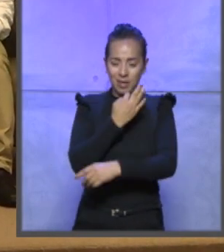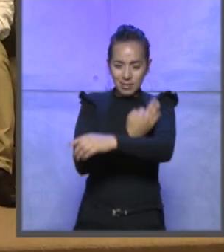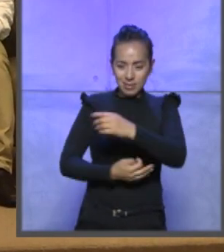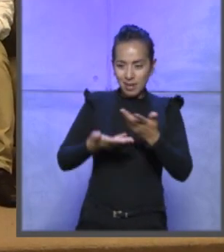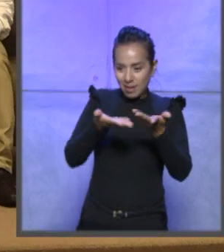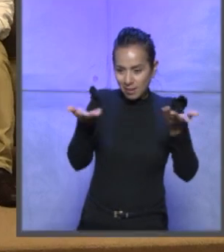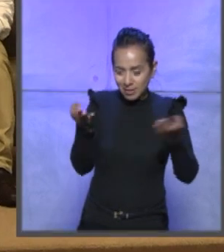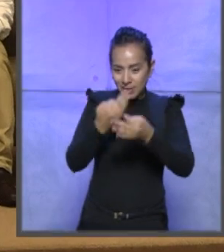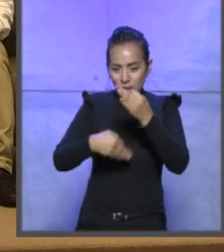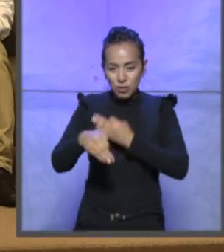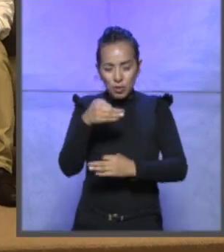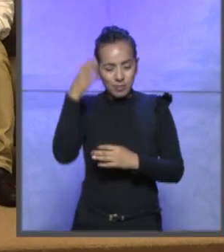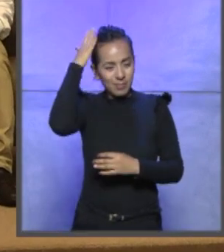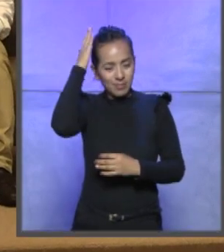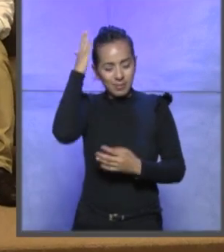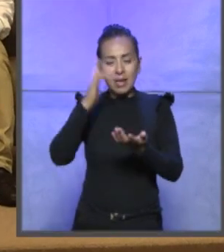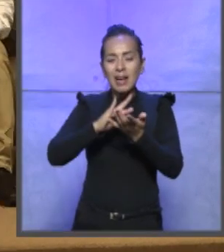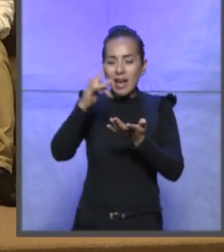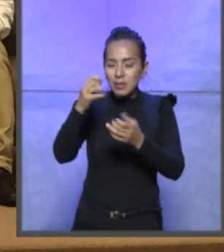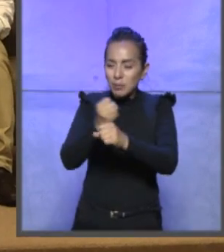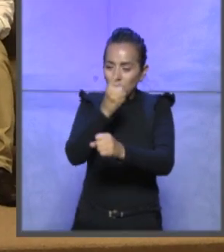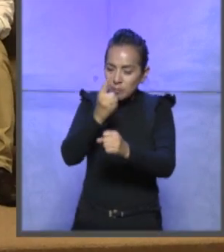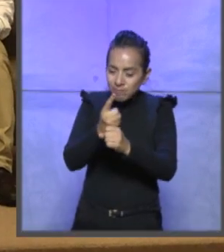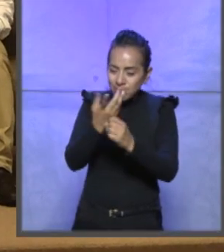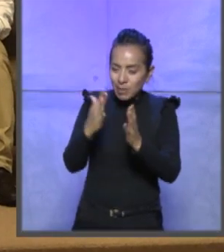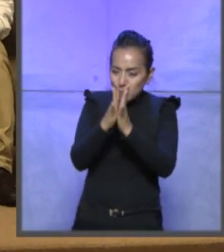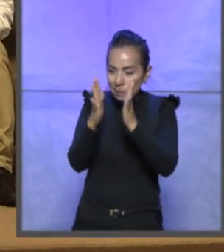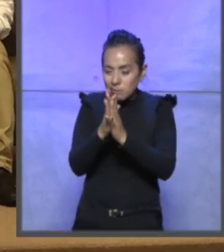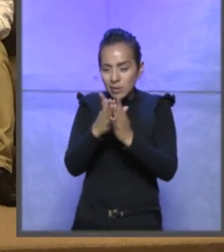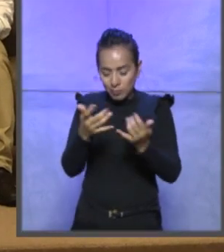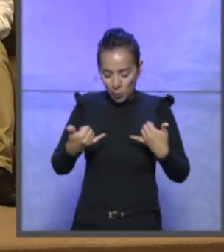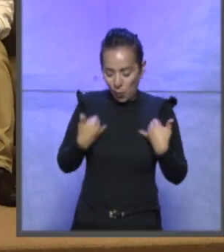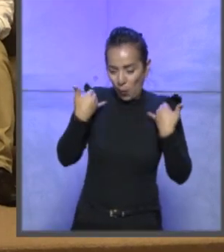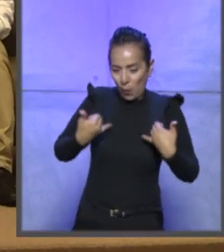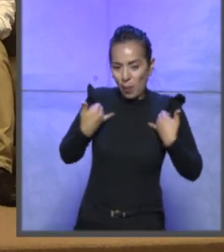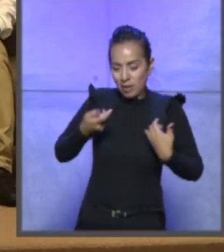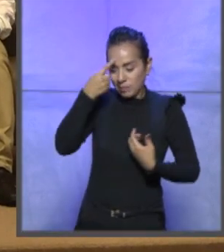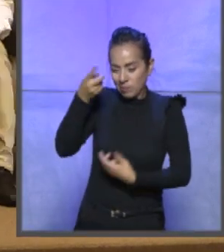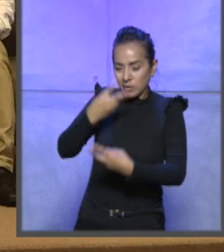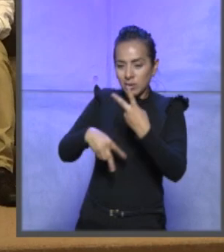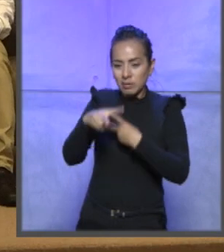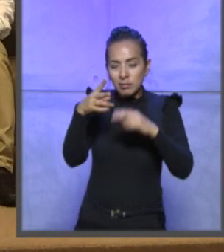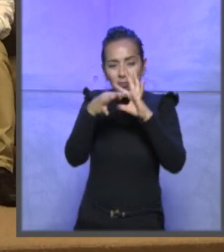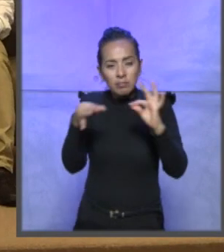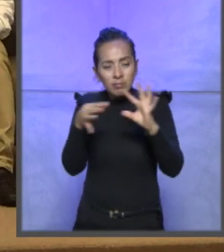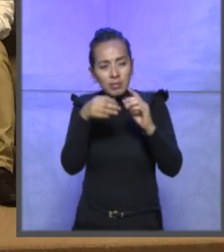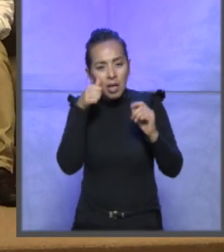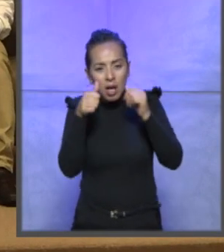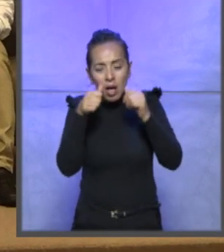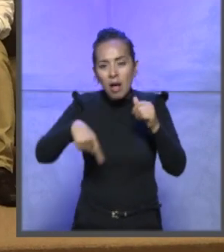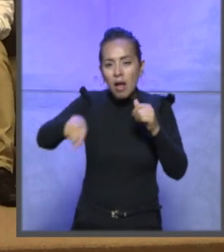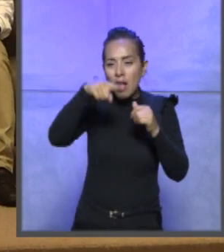aquí presentes, a las autoridades, y primero que nada, gracias por la oportunidad que nos han brindado nosotros como jóvenes para estar hoy aquí y poder